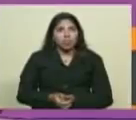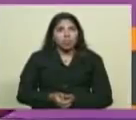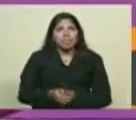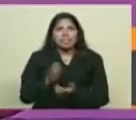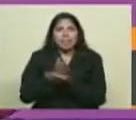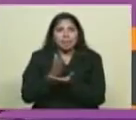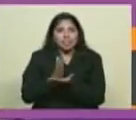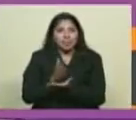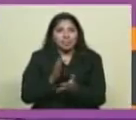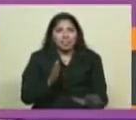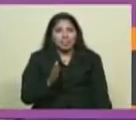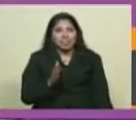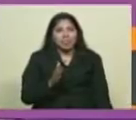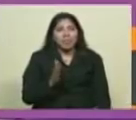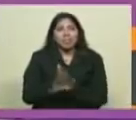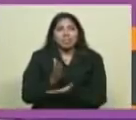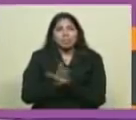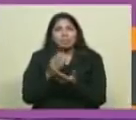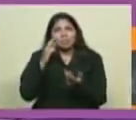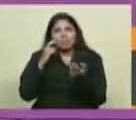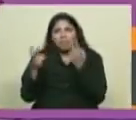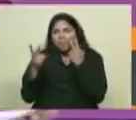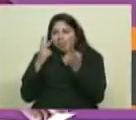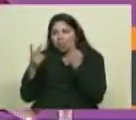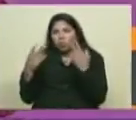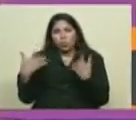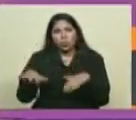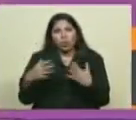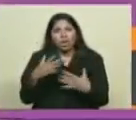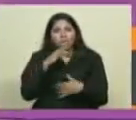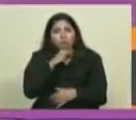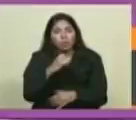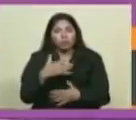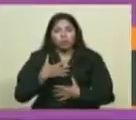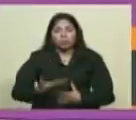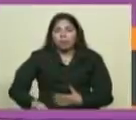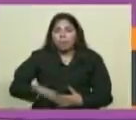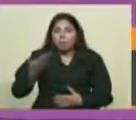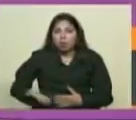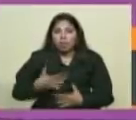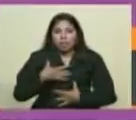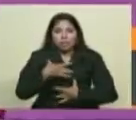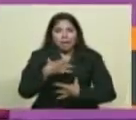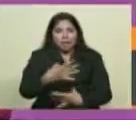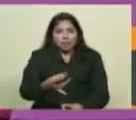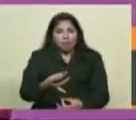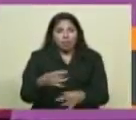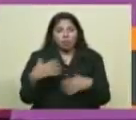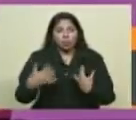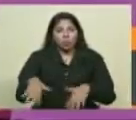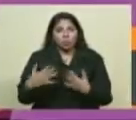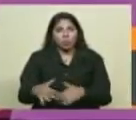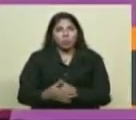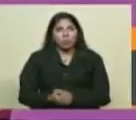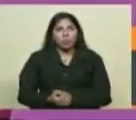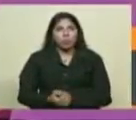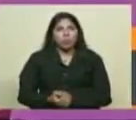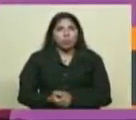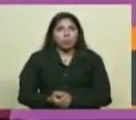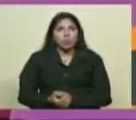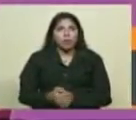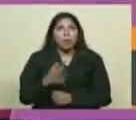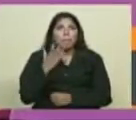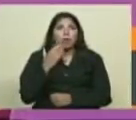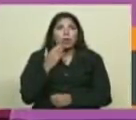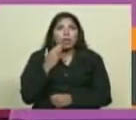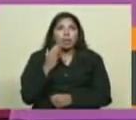Siempre, fíjense ustedes, aquí estábamos viendo algunos datos muy importantes, muy importantes. Por